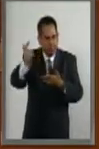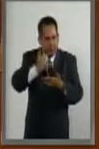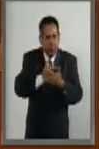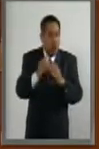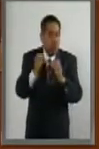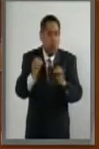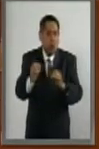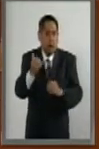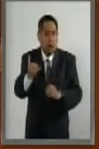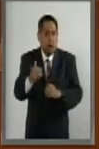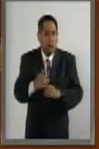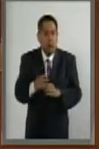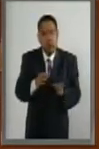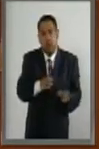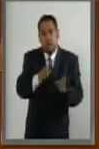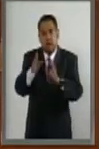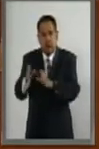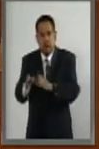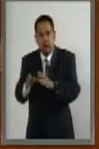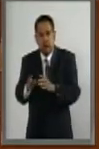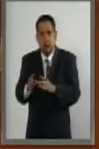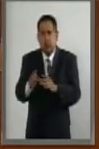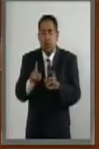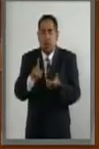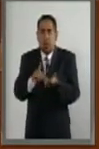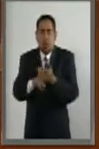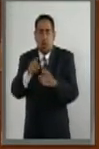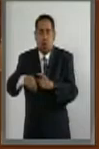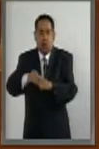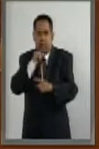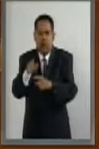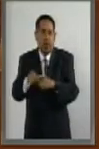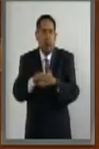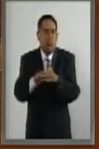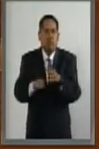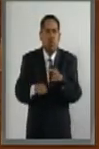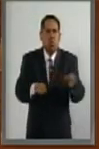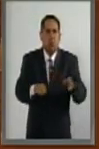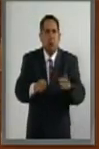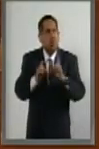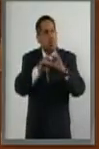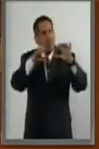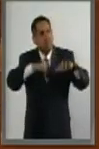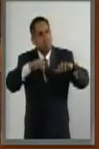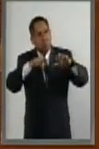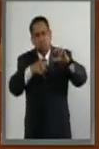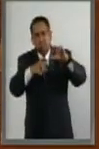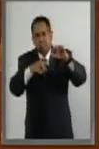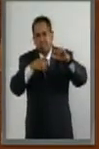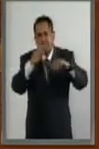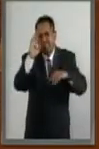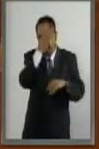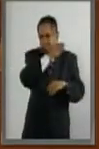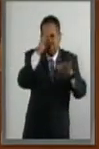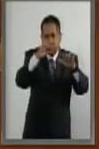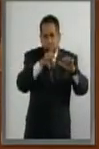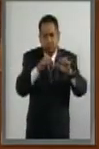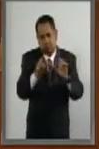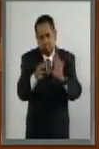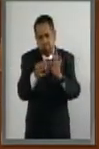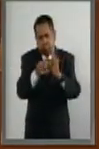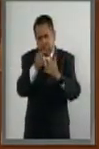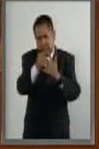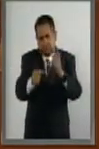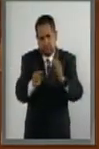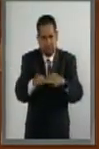y causas no imputables a ellas, como condiciones climatológicas, solo por mencionar la